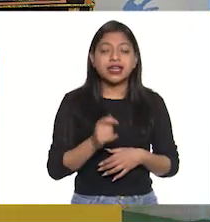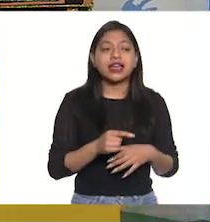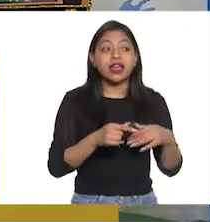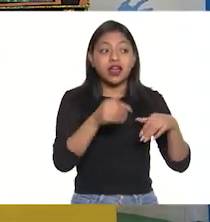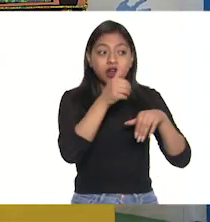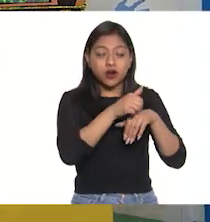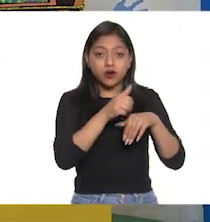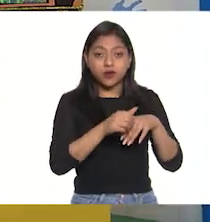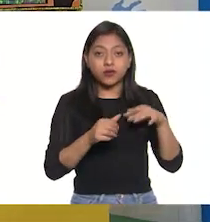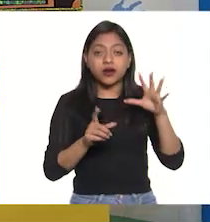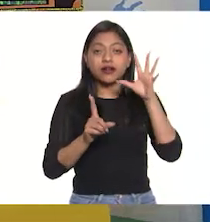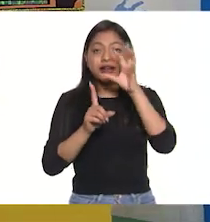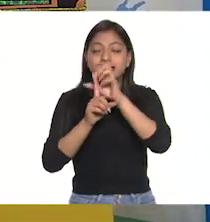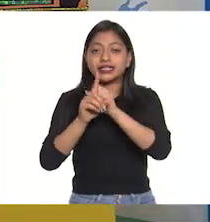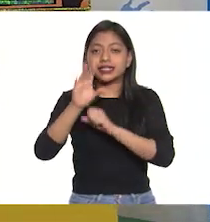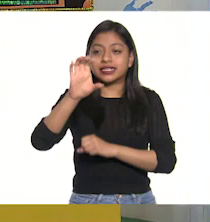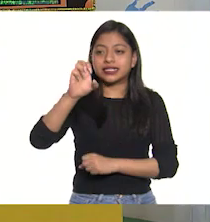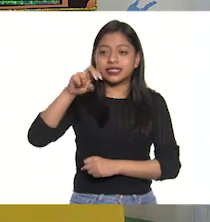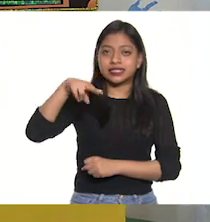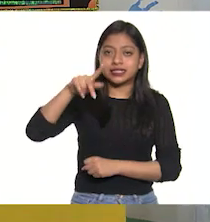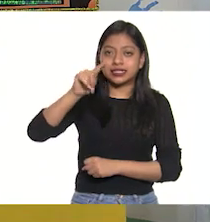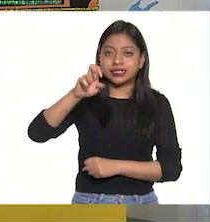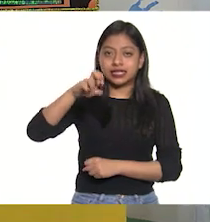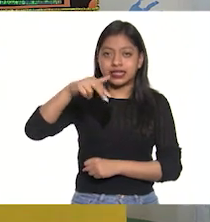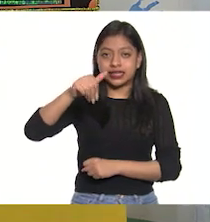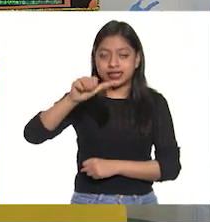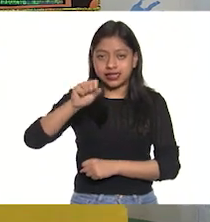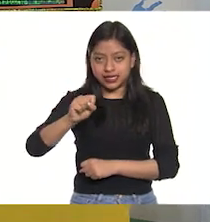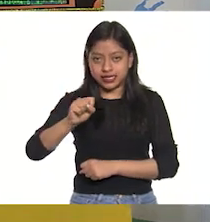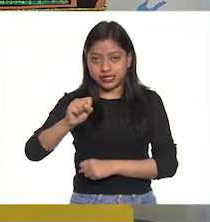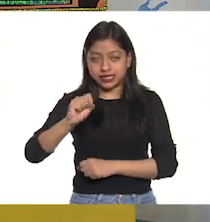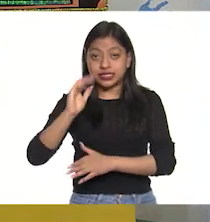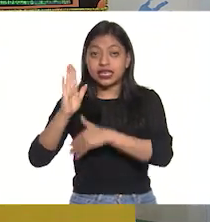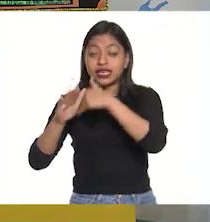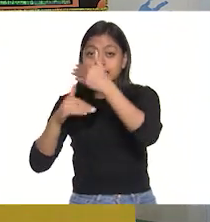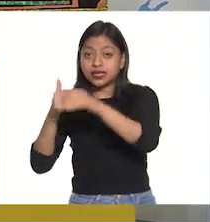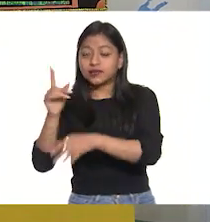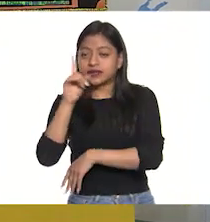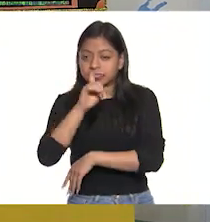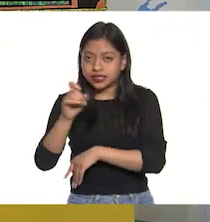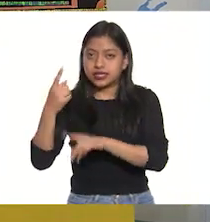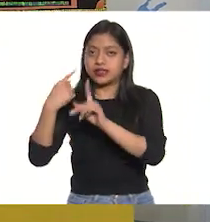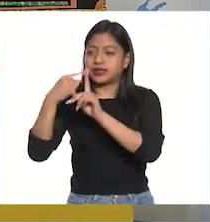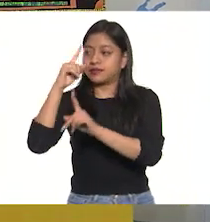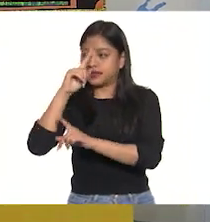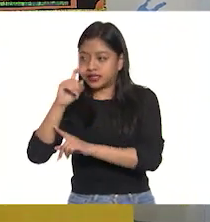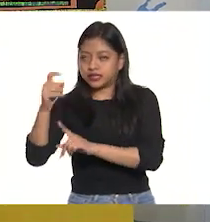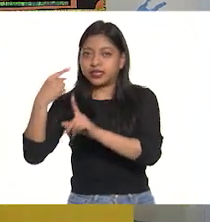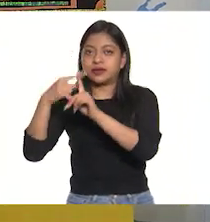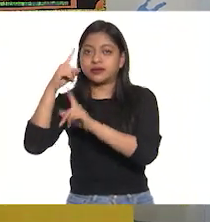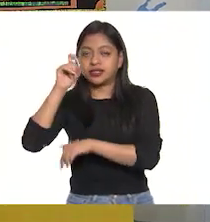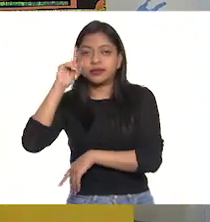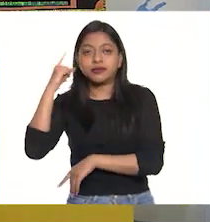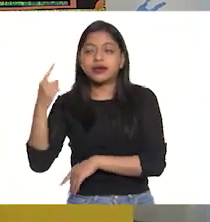más cercana contando de 10 en 10. Ajá. Y después contar de 100 en 100 para llegar a